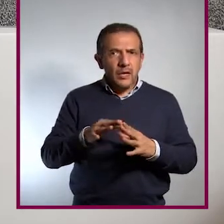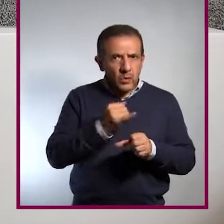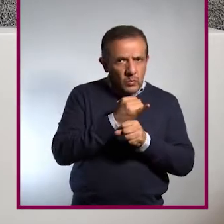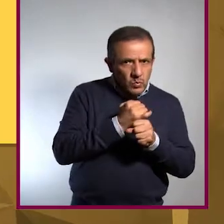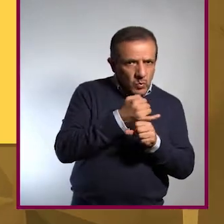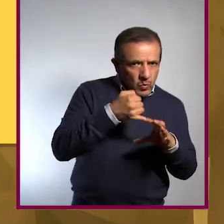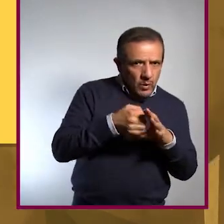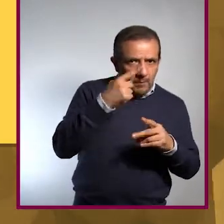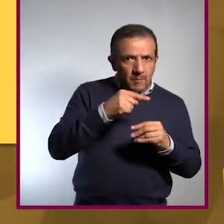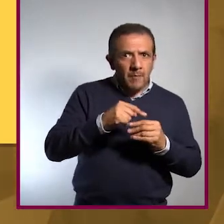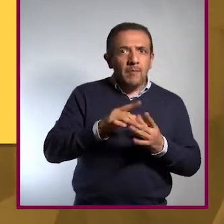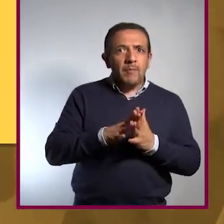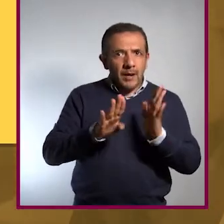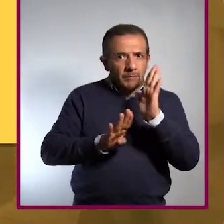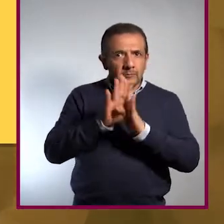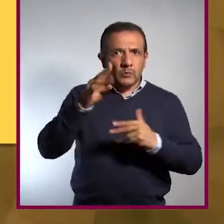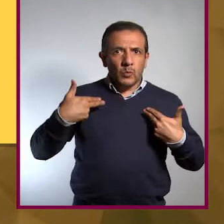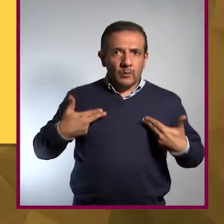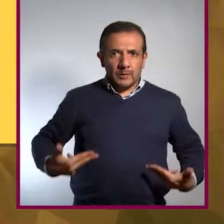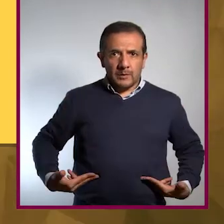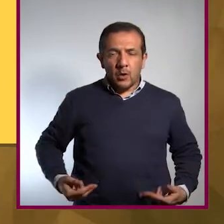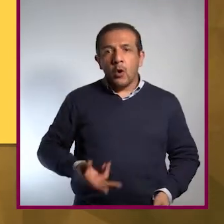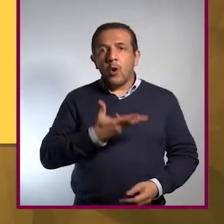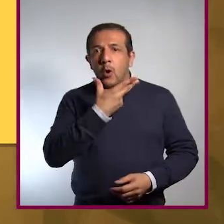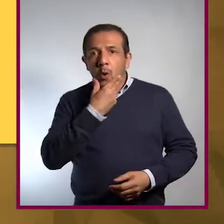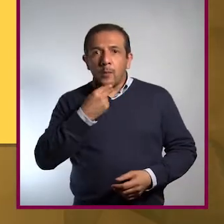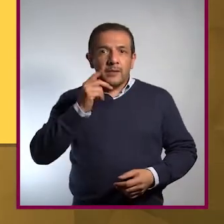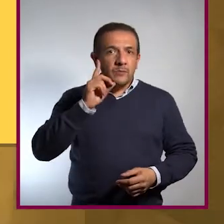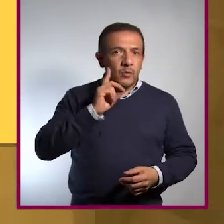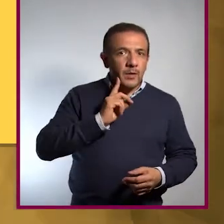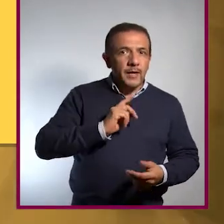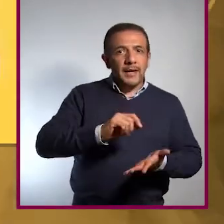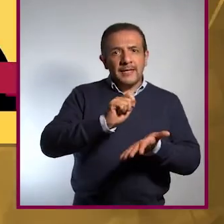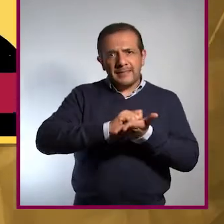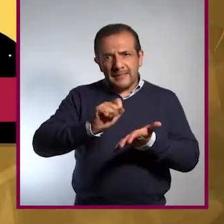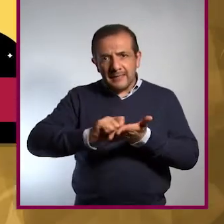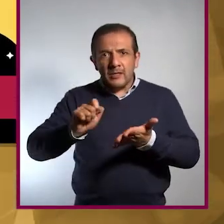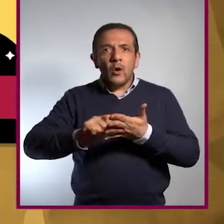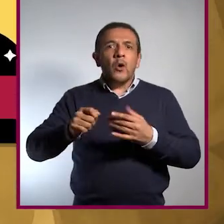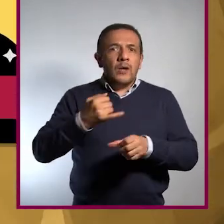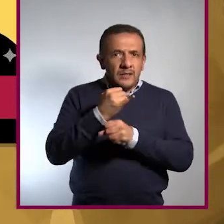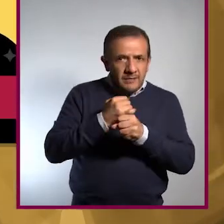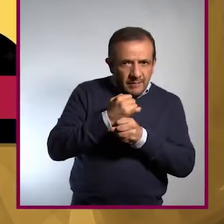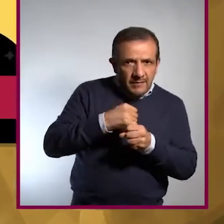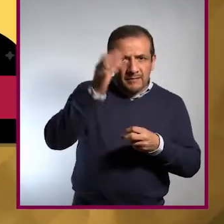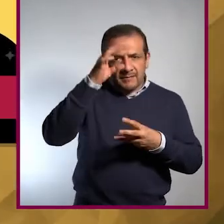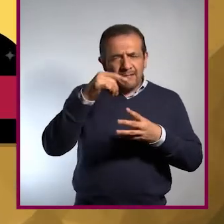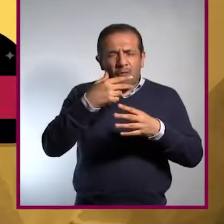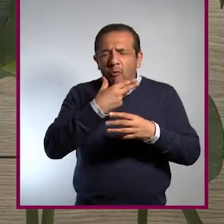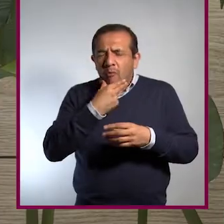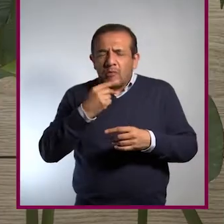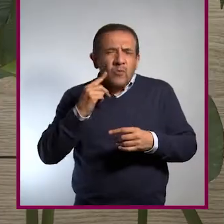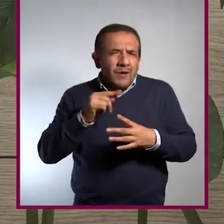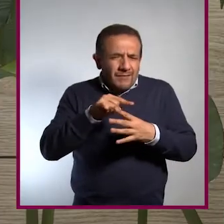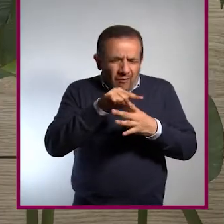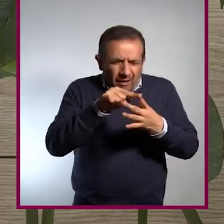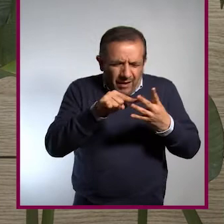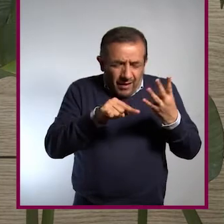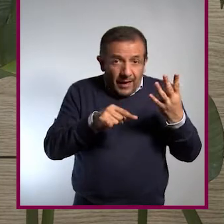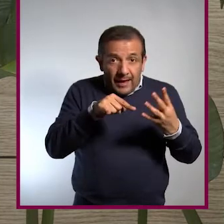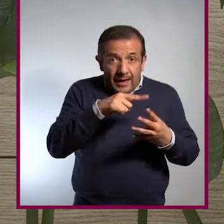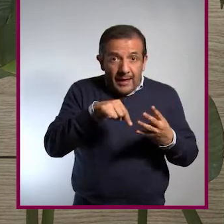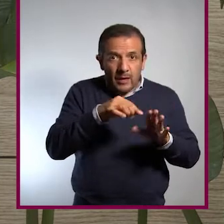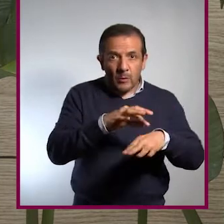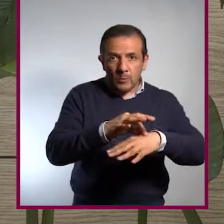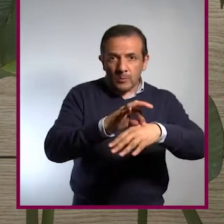humanidad. Científicos, investigadores, humanistas, escritores, hombres y mujeres que además